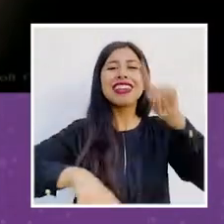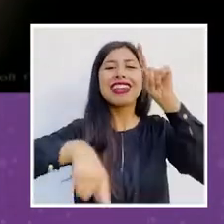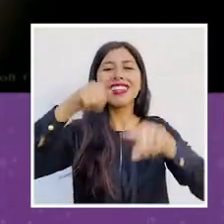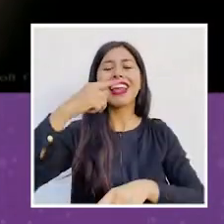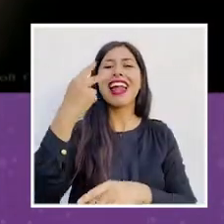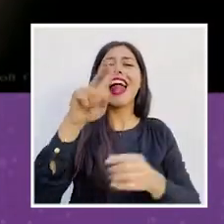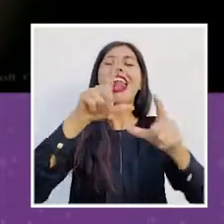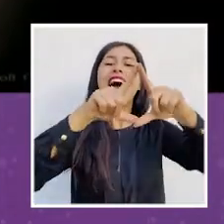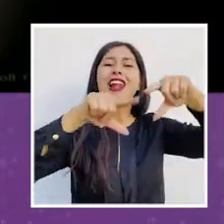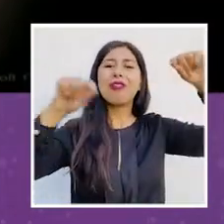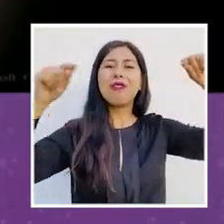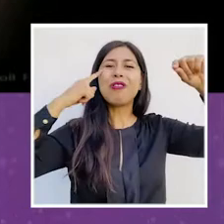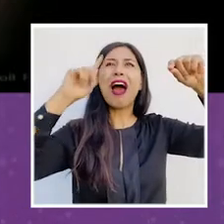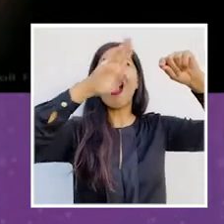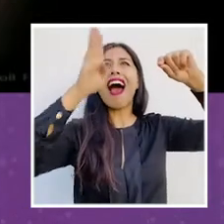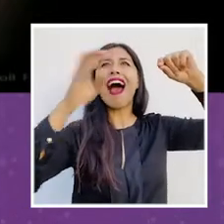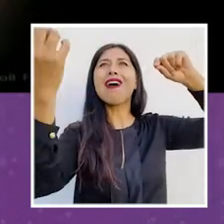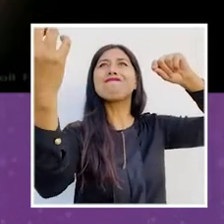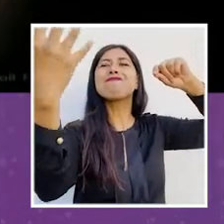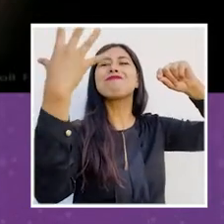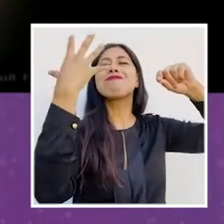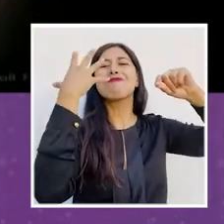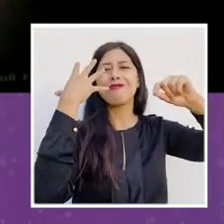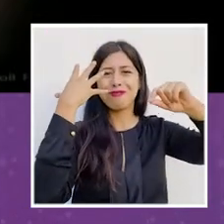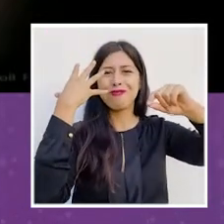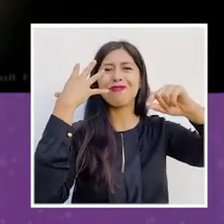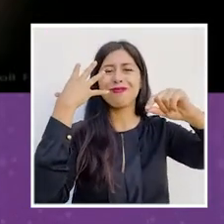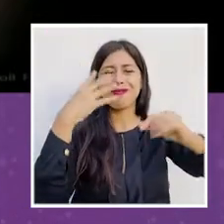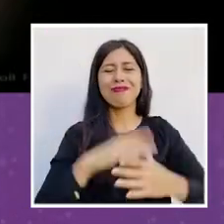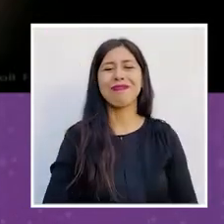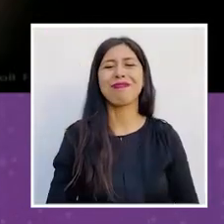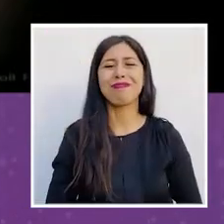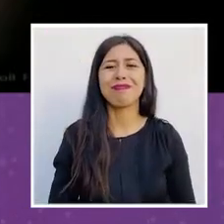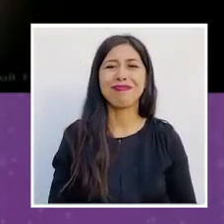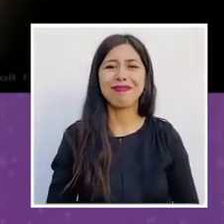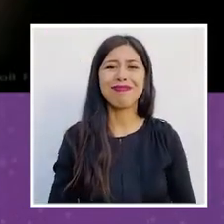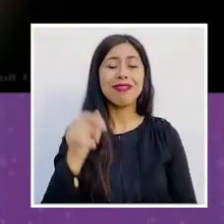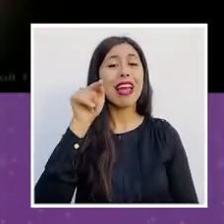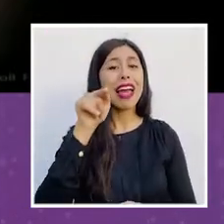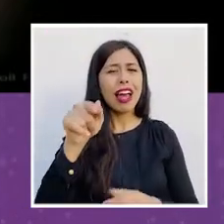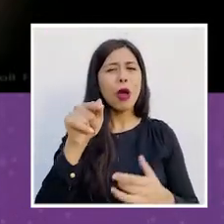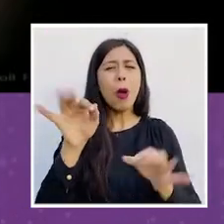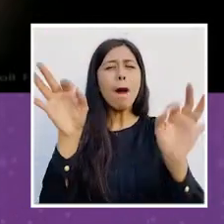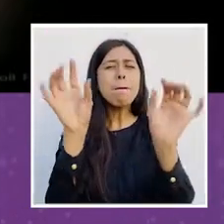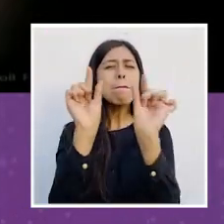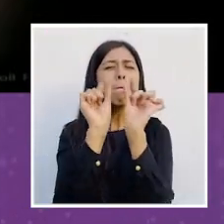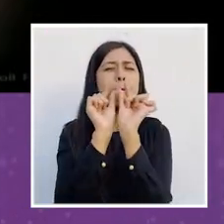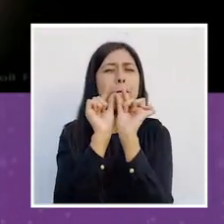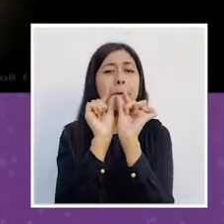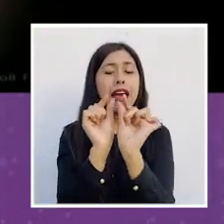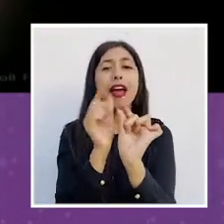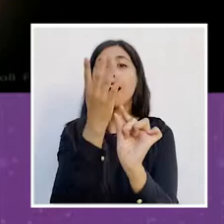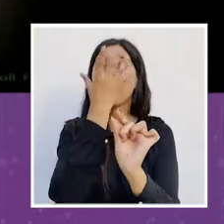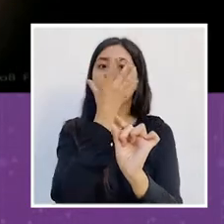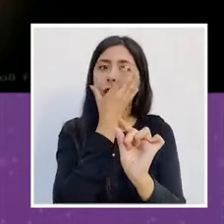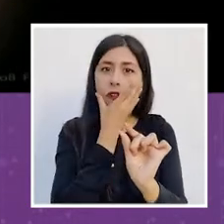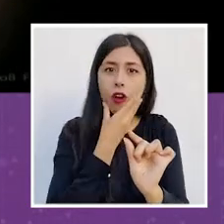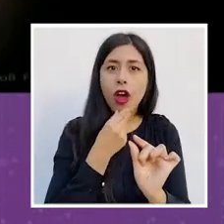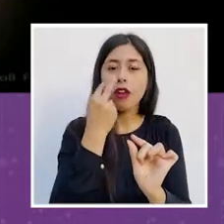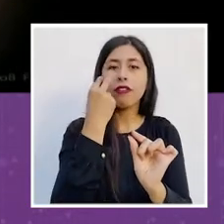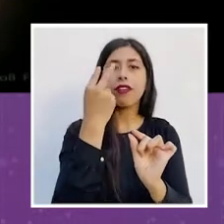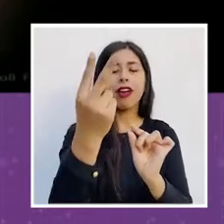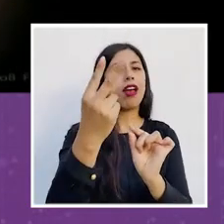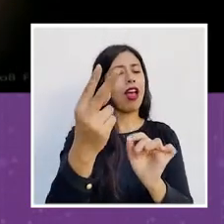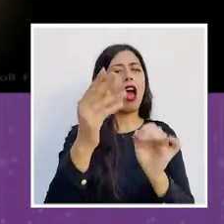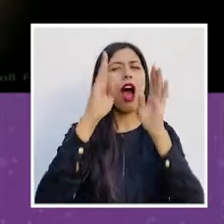de la luna, un perfil de la topografía lunar. Bueno, este es un fenómeno muy breve, muy